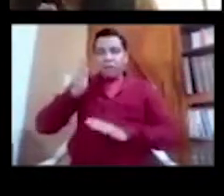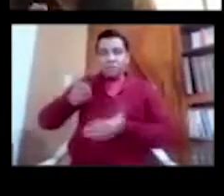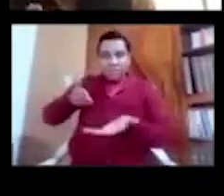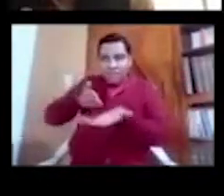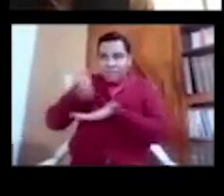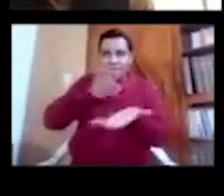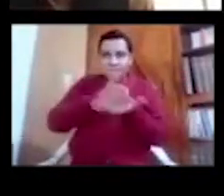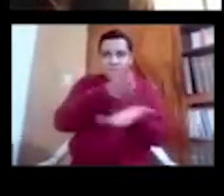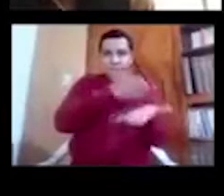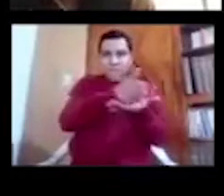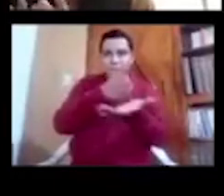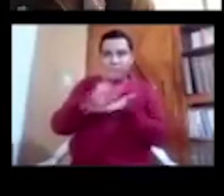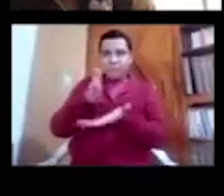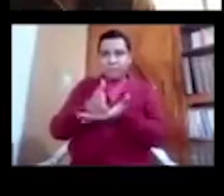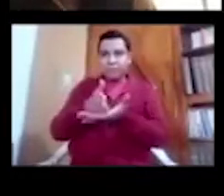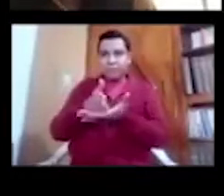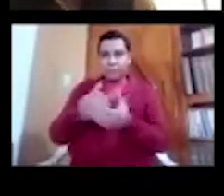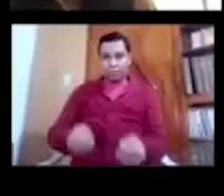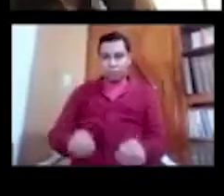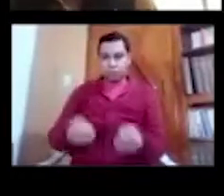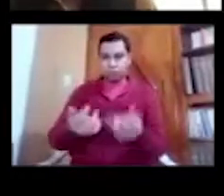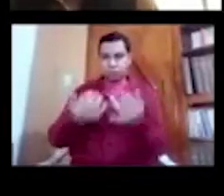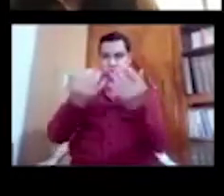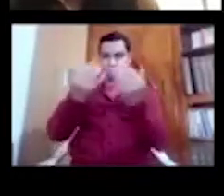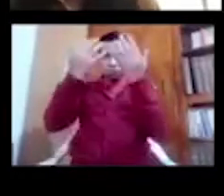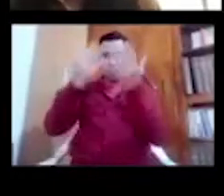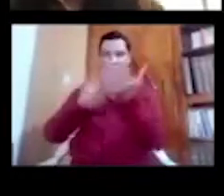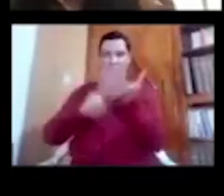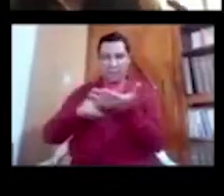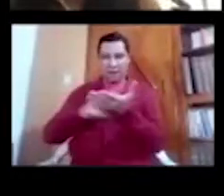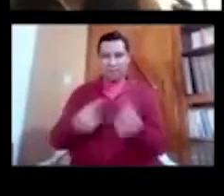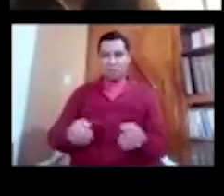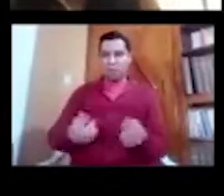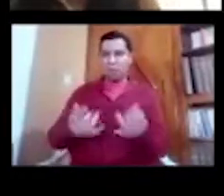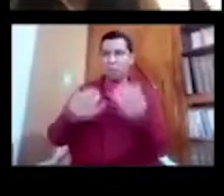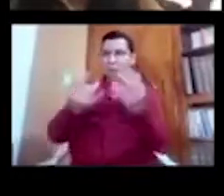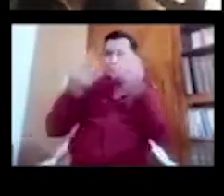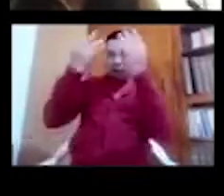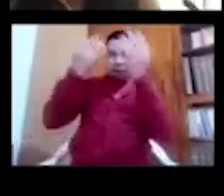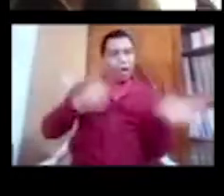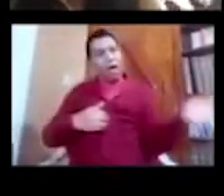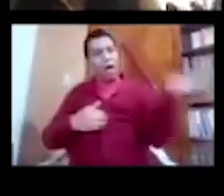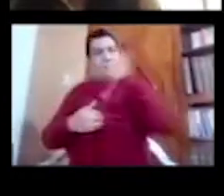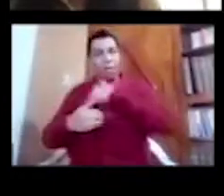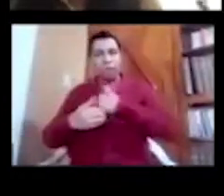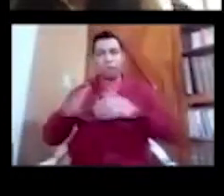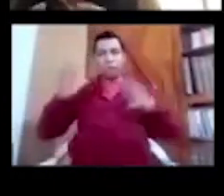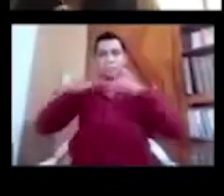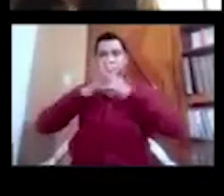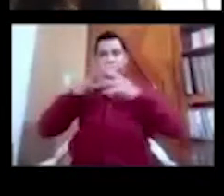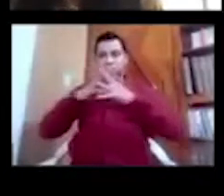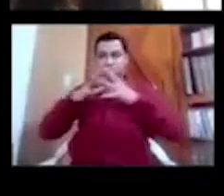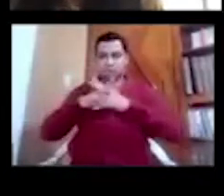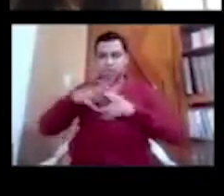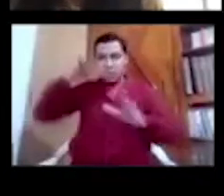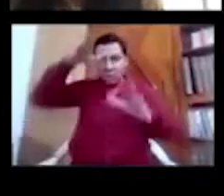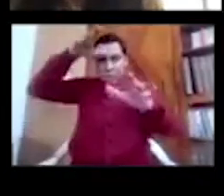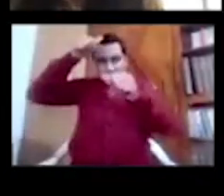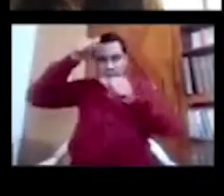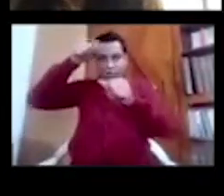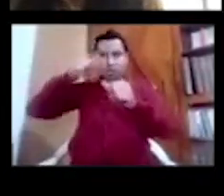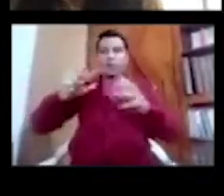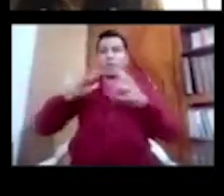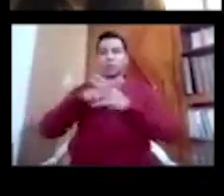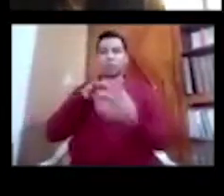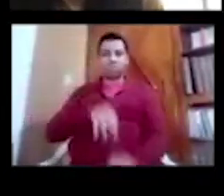estaban llenos, era cuando ocurrían las guerras y eran, les digo, negociaciones pactadas, enfrentamientos pactados. Hay un